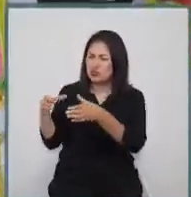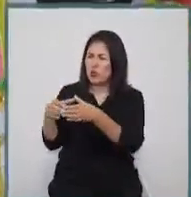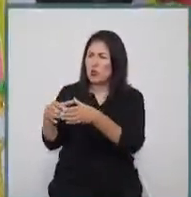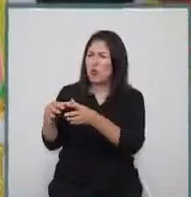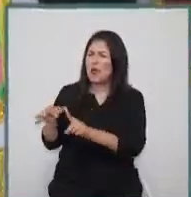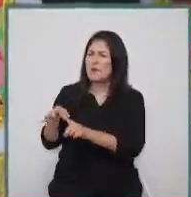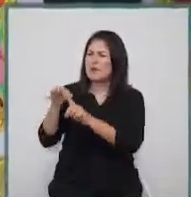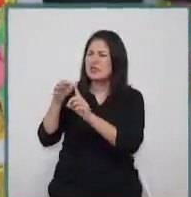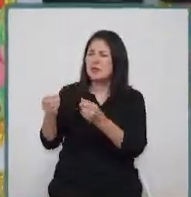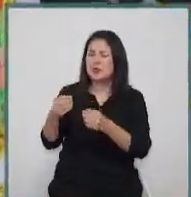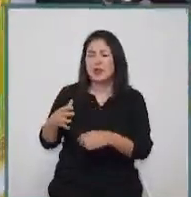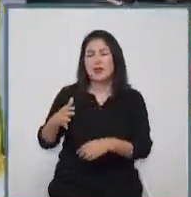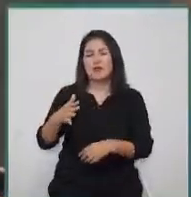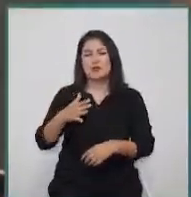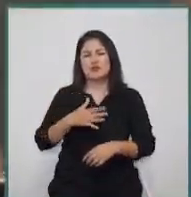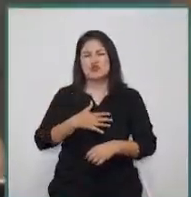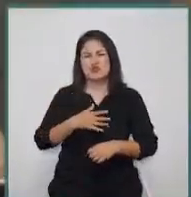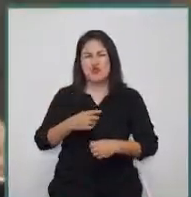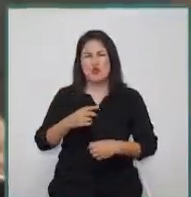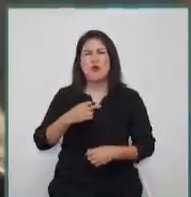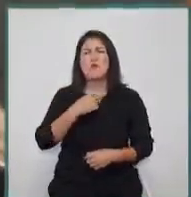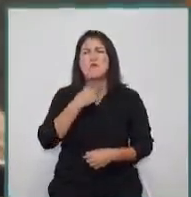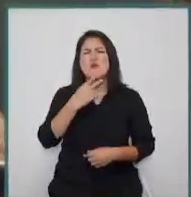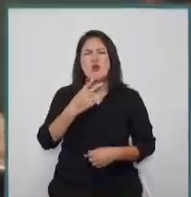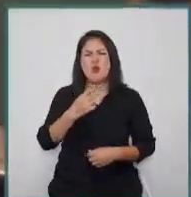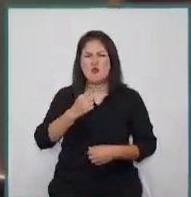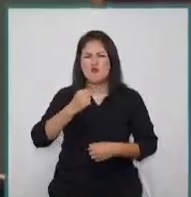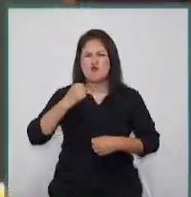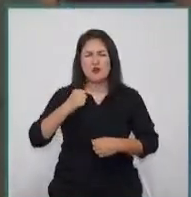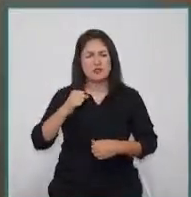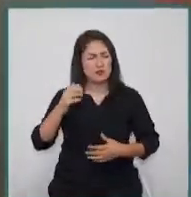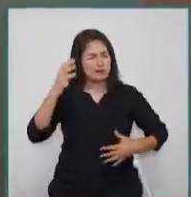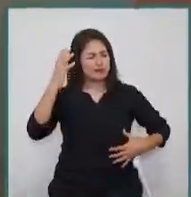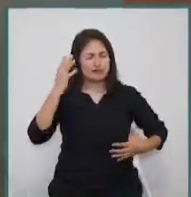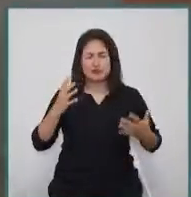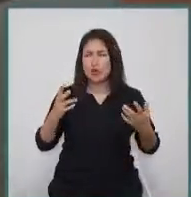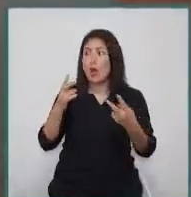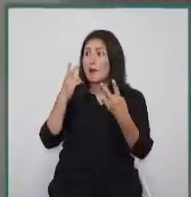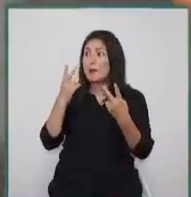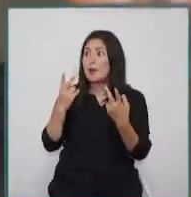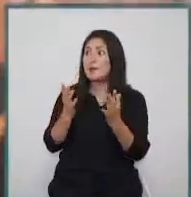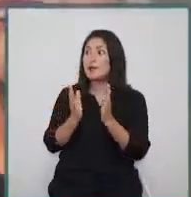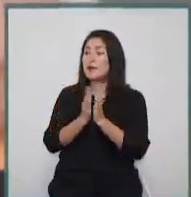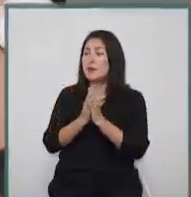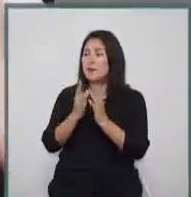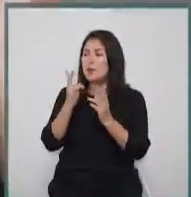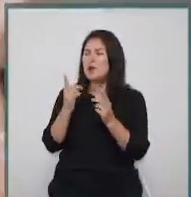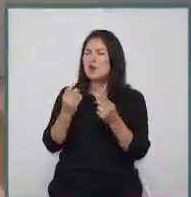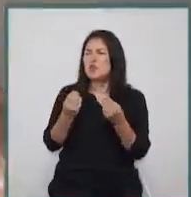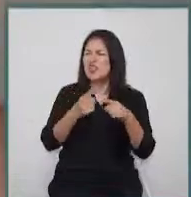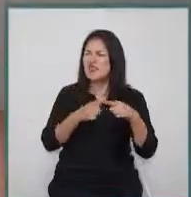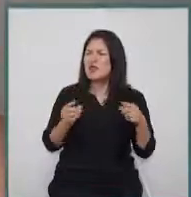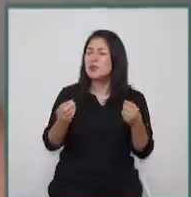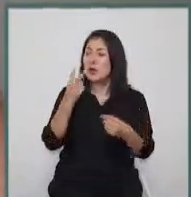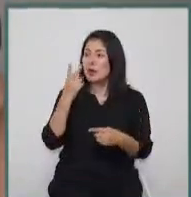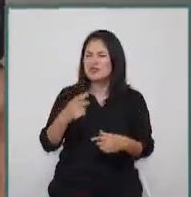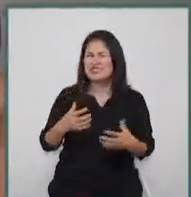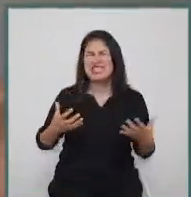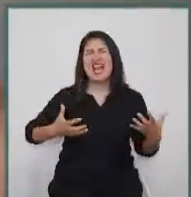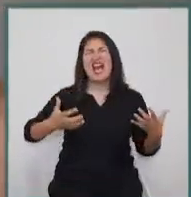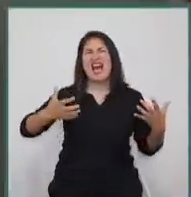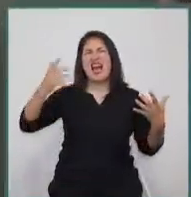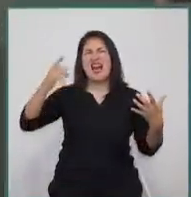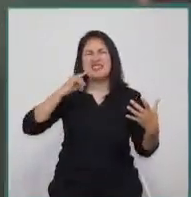caracteriza a su compañía de las demás compañías? La fuerza del huanca, los guapeos. A ver, quiero ver esa diferencia de la